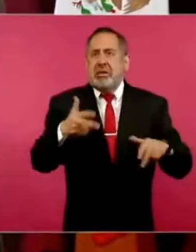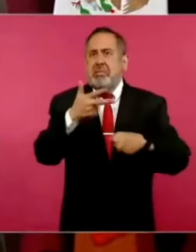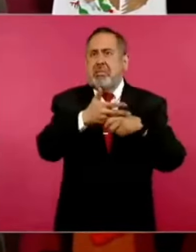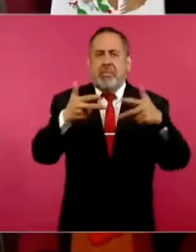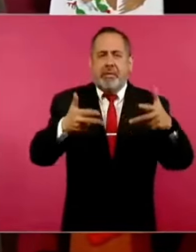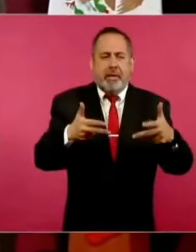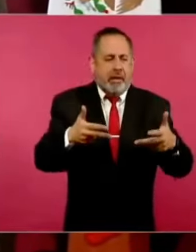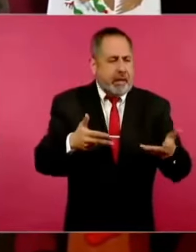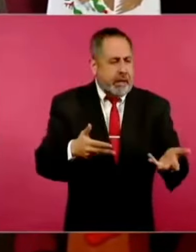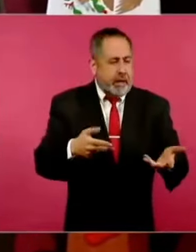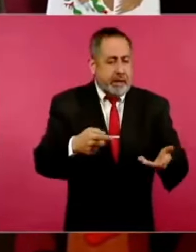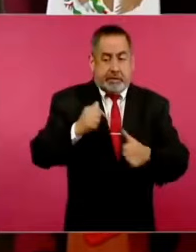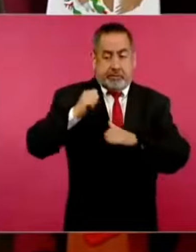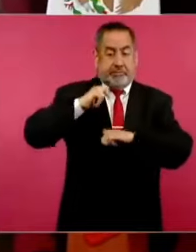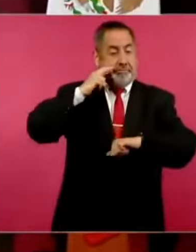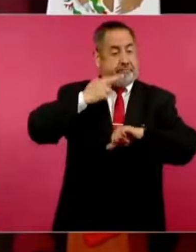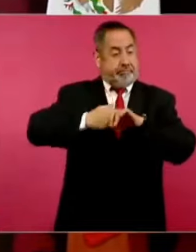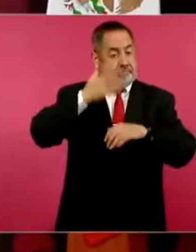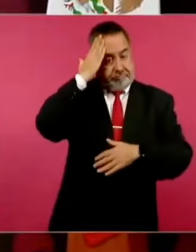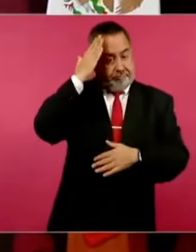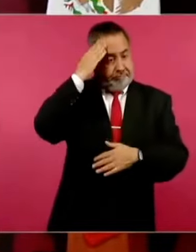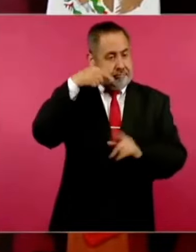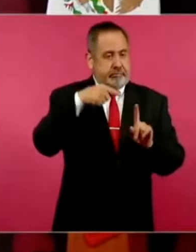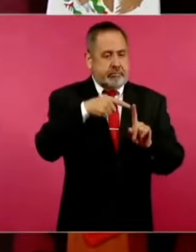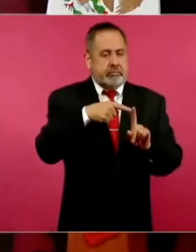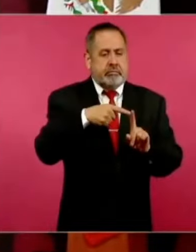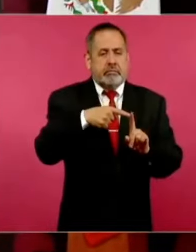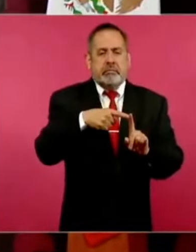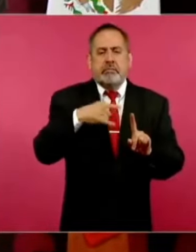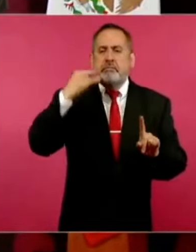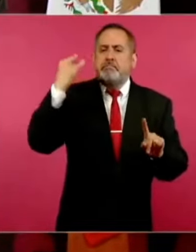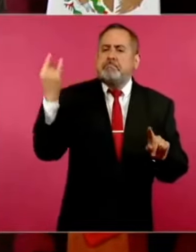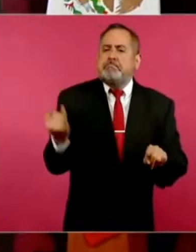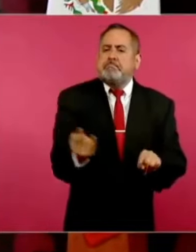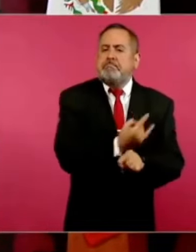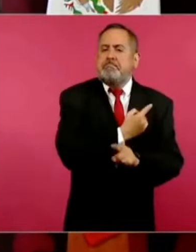el que despachaba en el búnker era el jefe,